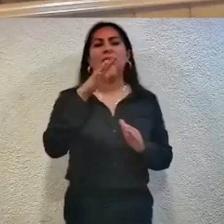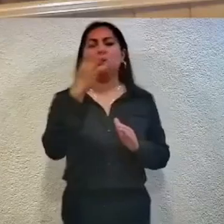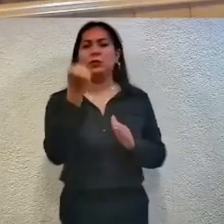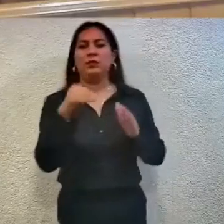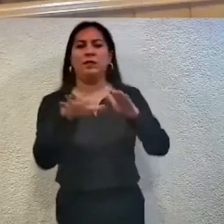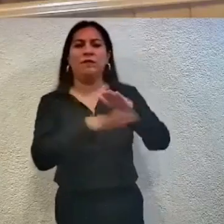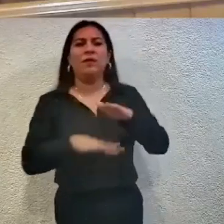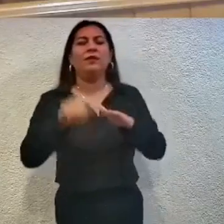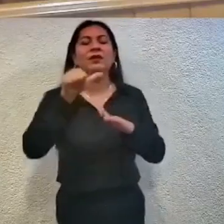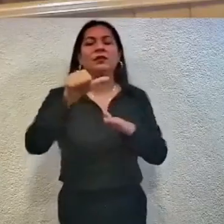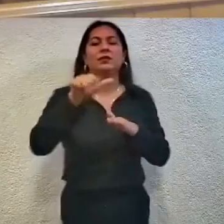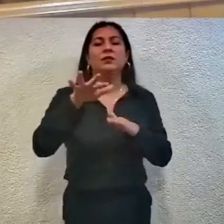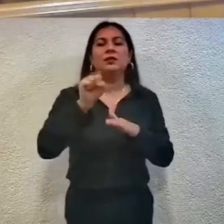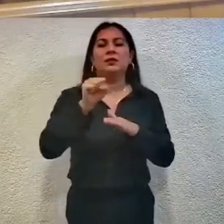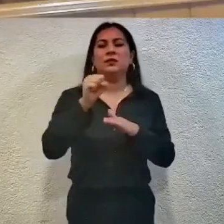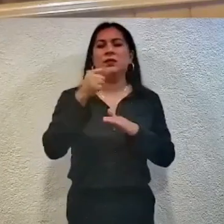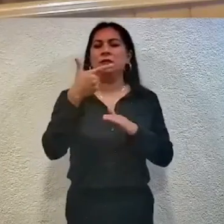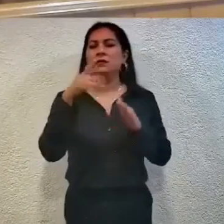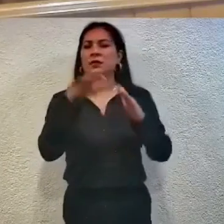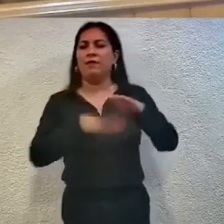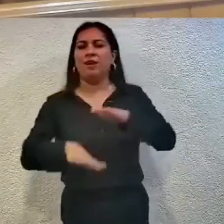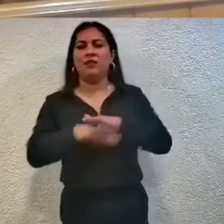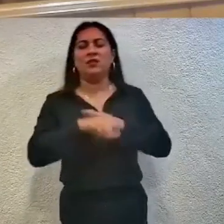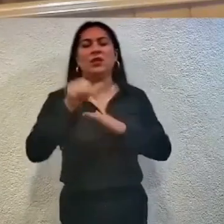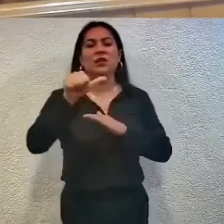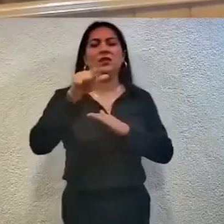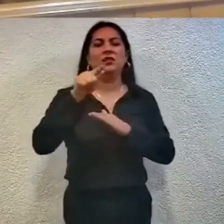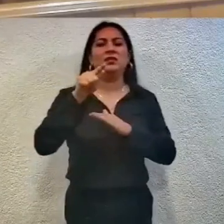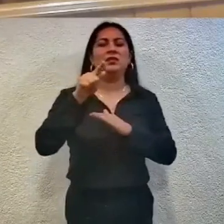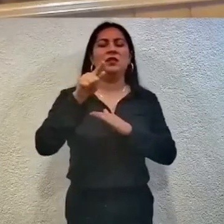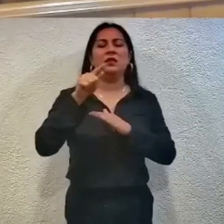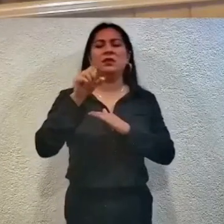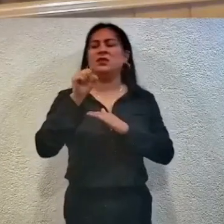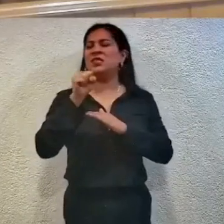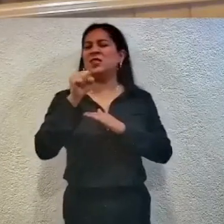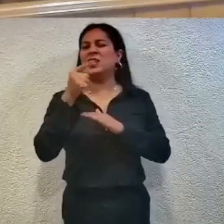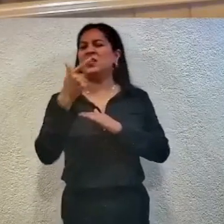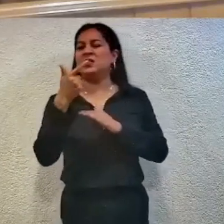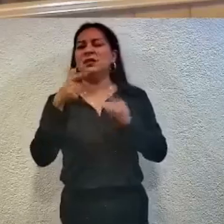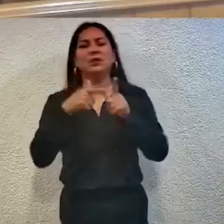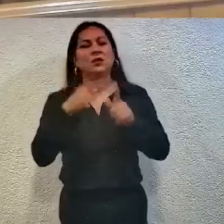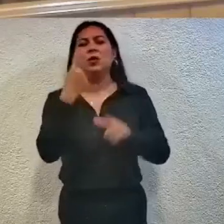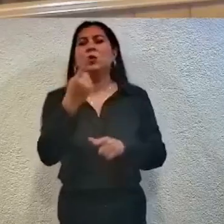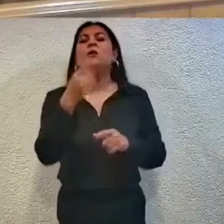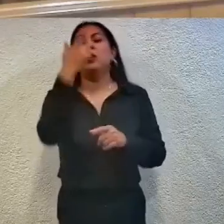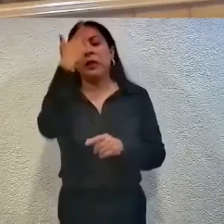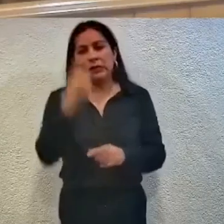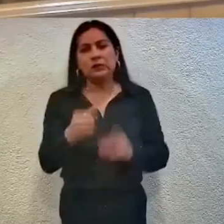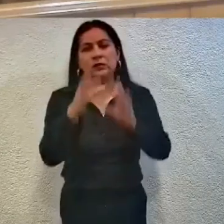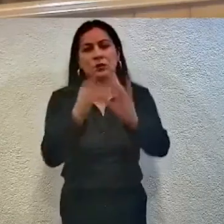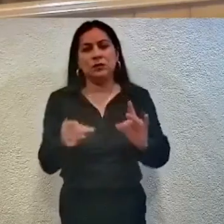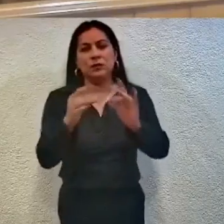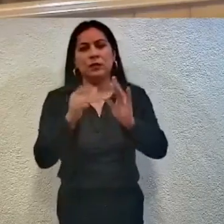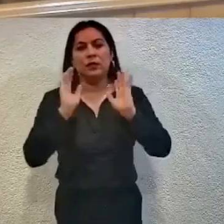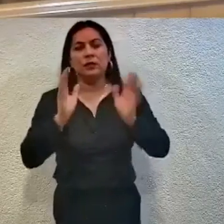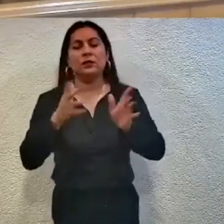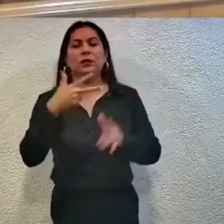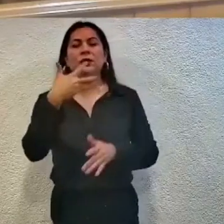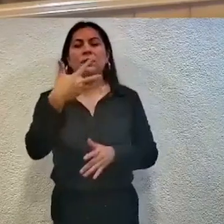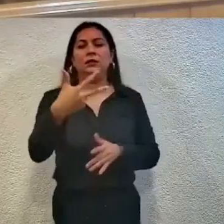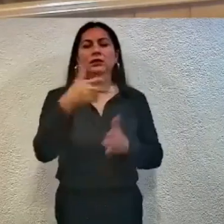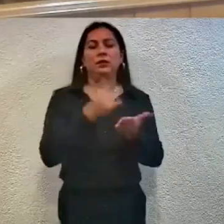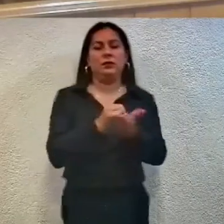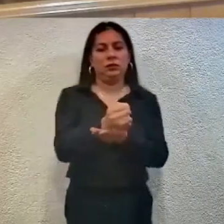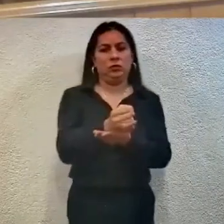básica, 1667 básica y 1667 contigua 1 por las razones expuestas en el considerando octavo de esta